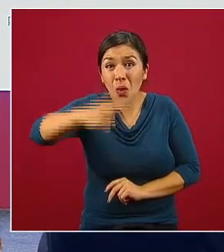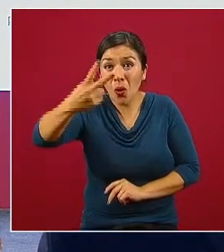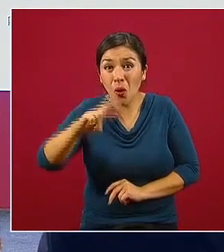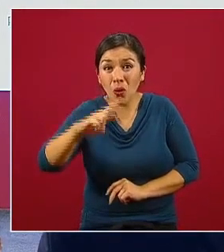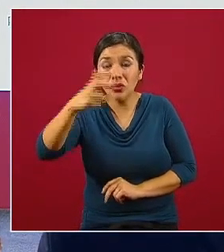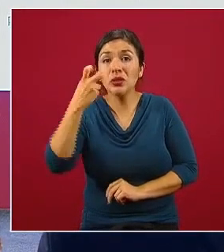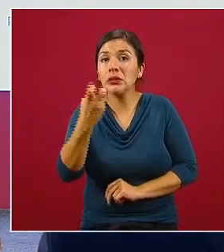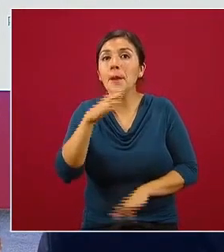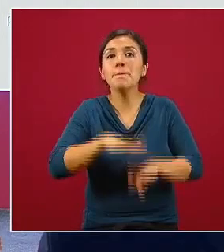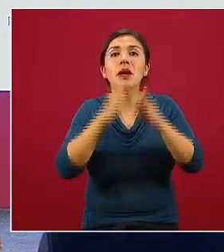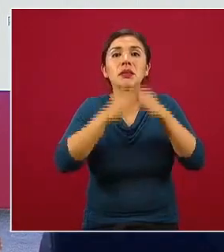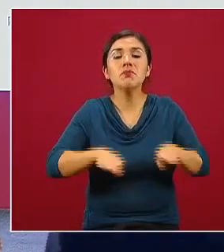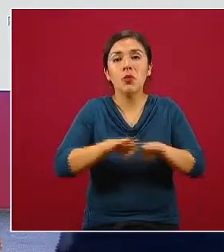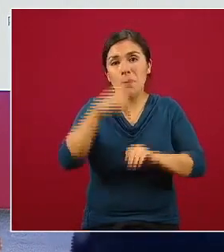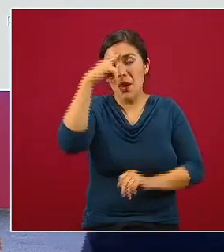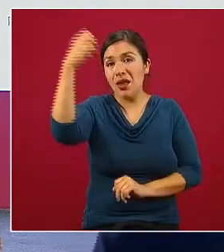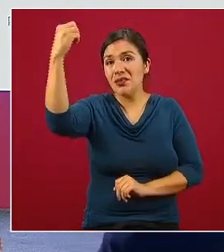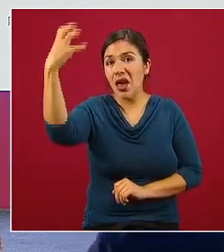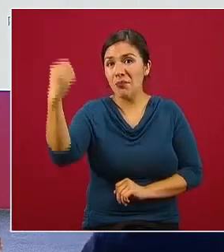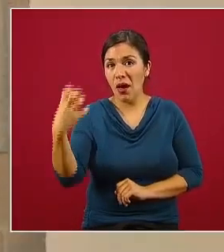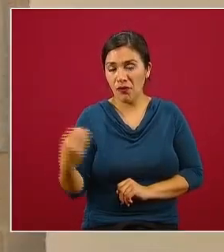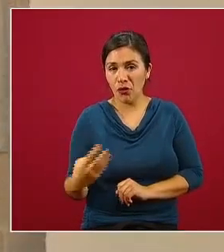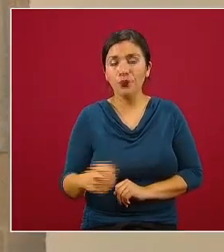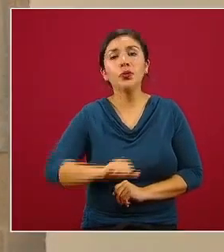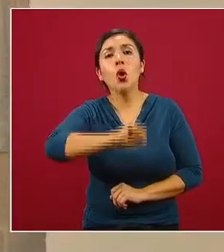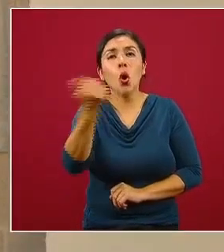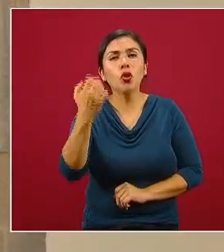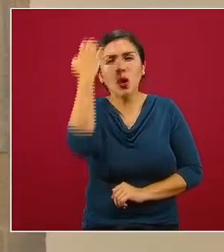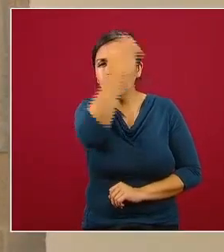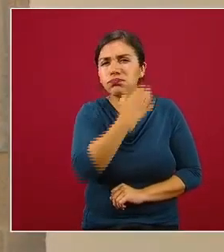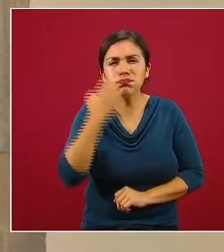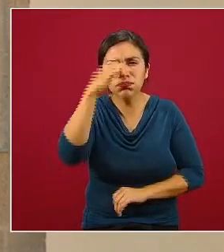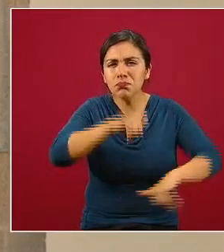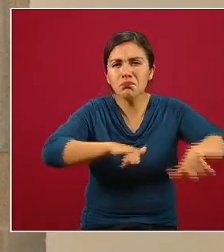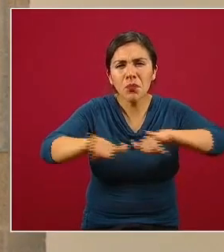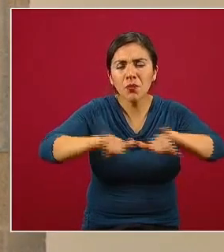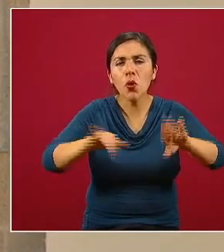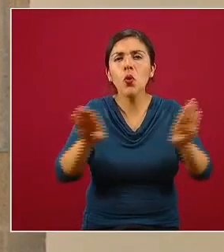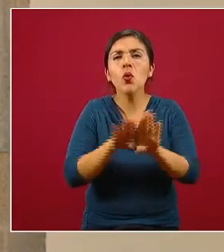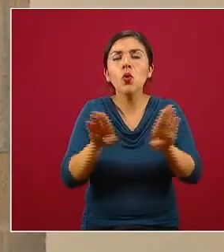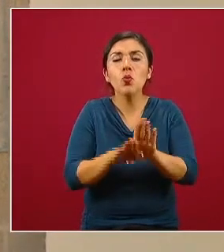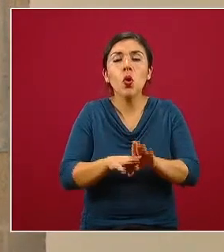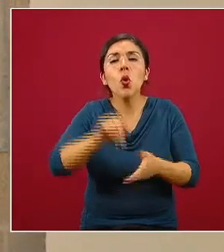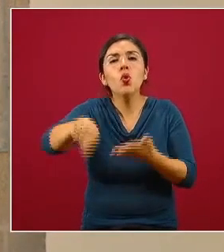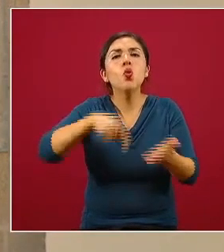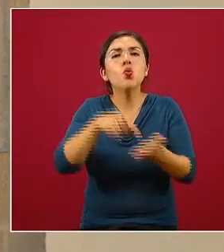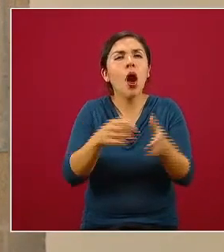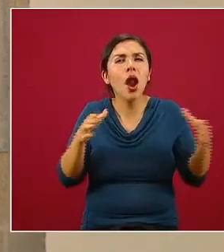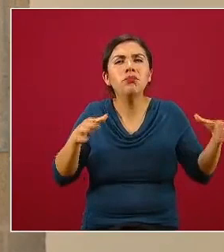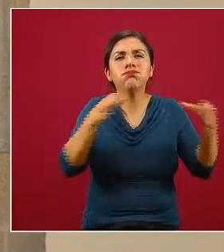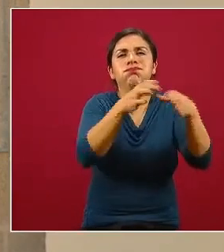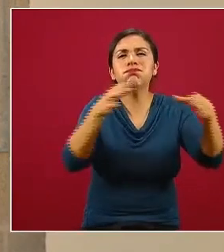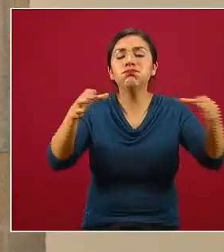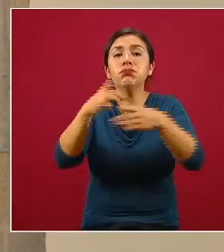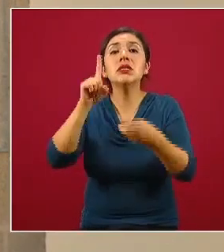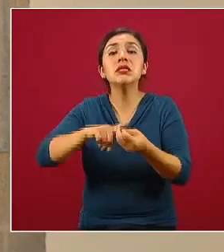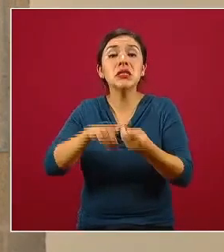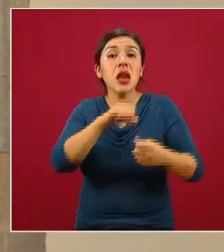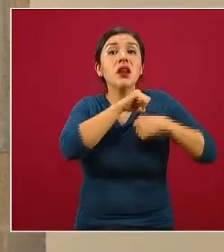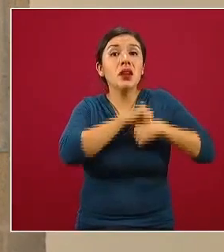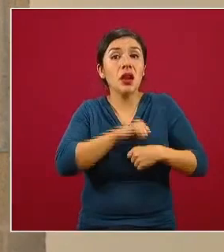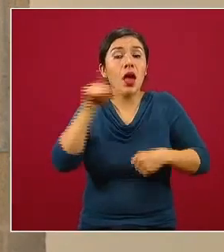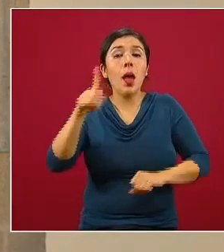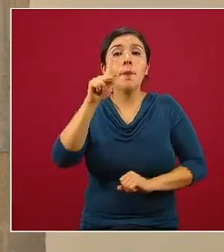importantes para el semáforo. Análisis geográficos, tales como análisis de regionalización, a cargo